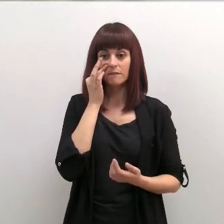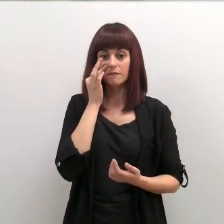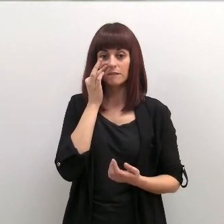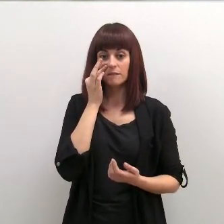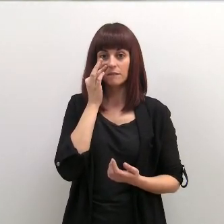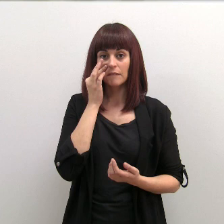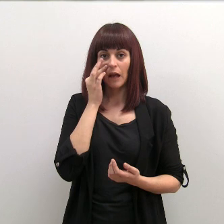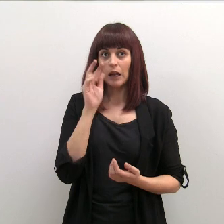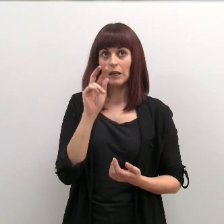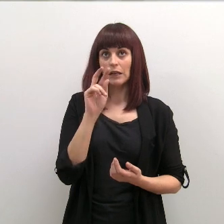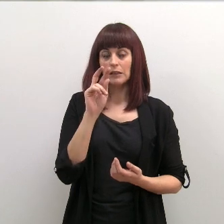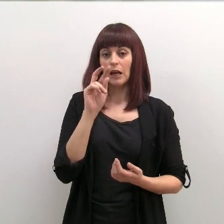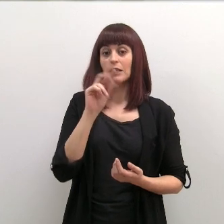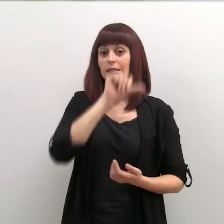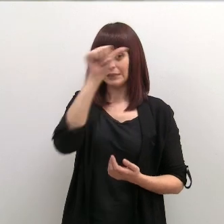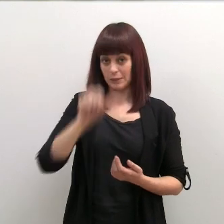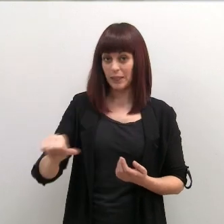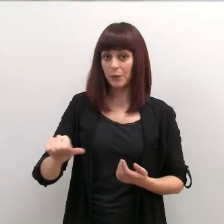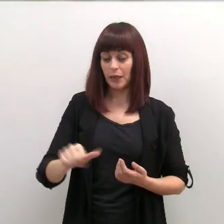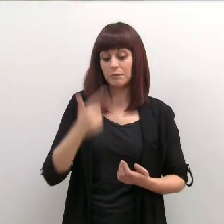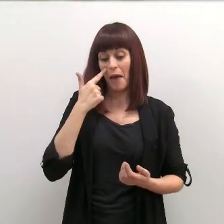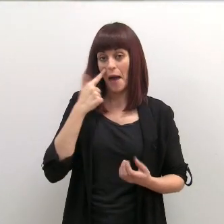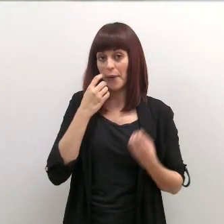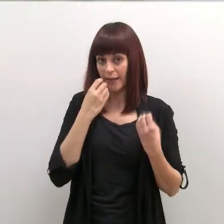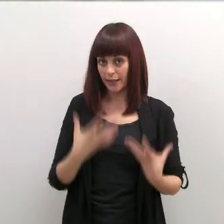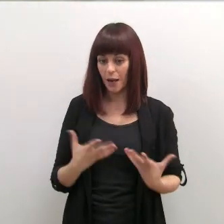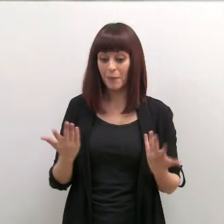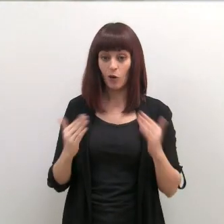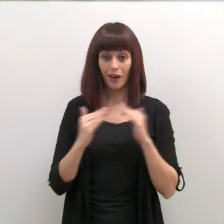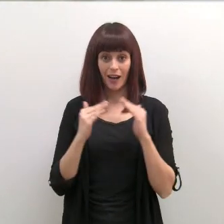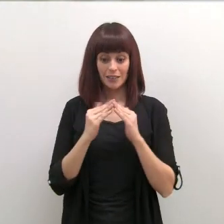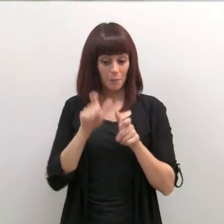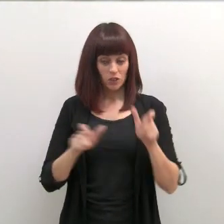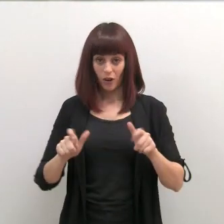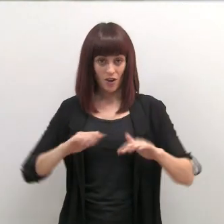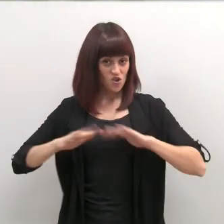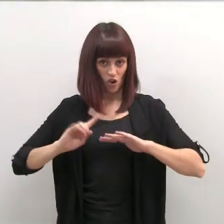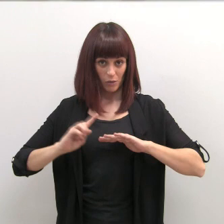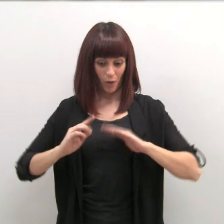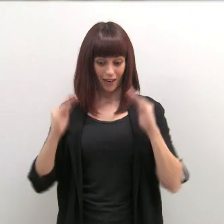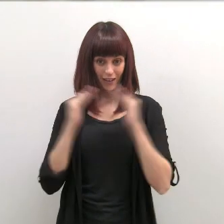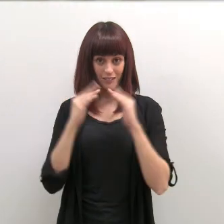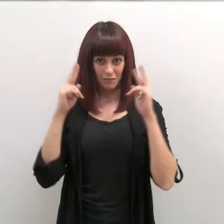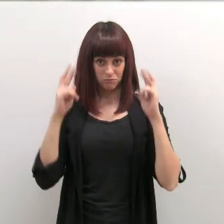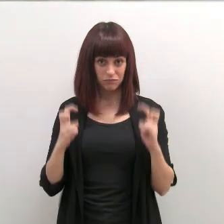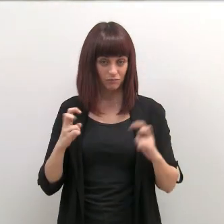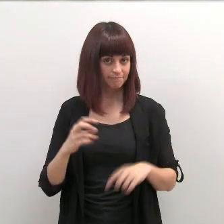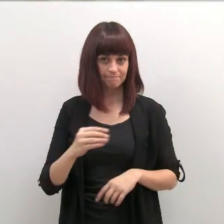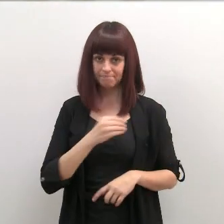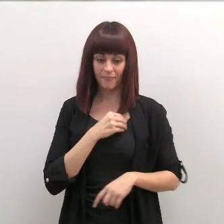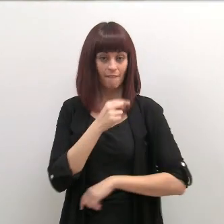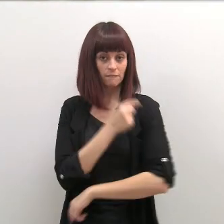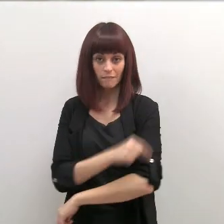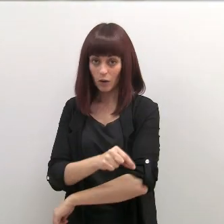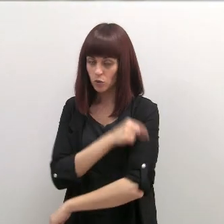viendo durante la siguiente semana, pero los que están en casa, los inmovilizados en casa, por desgracia, con estas